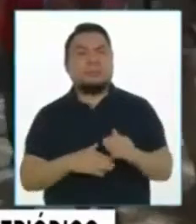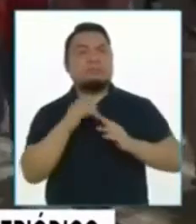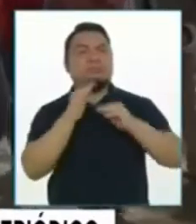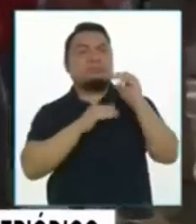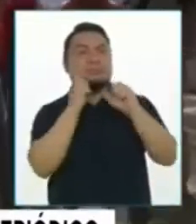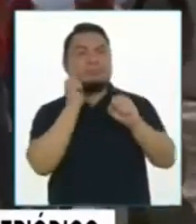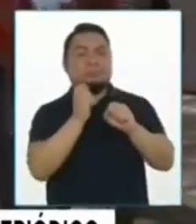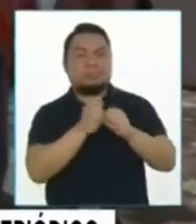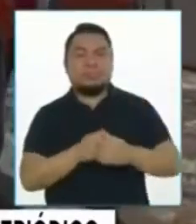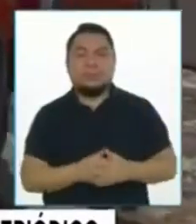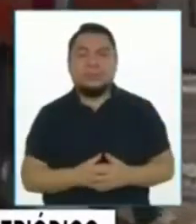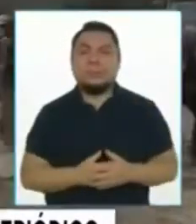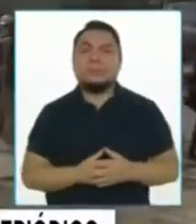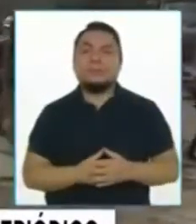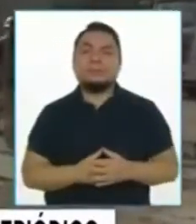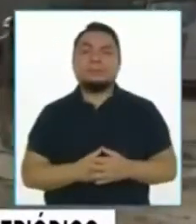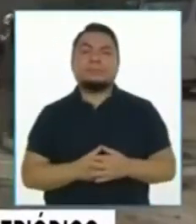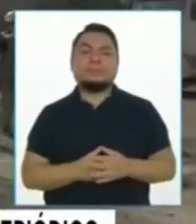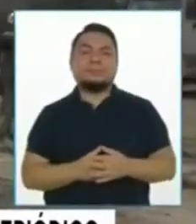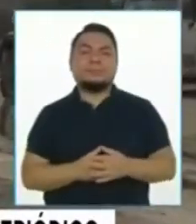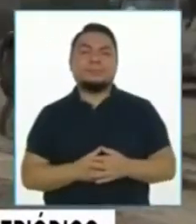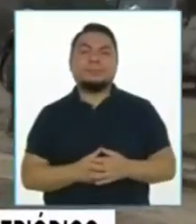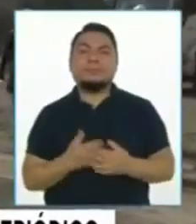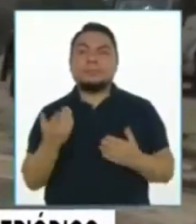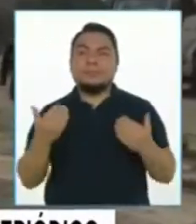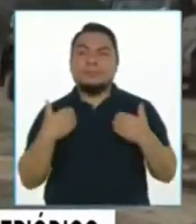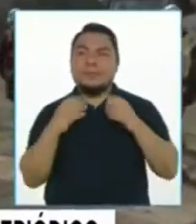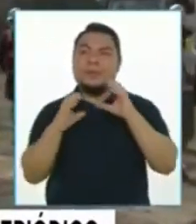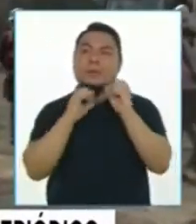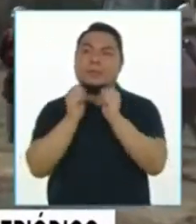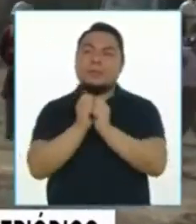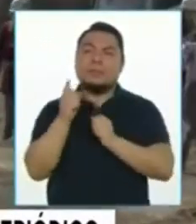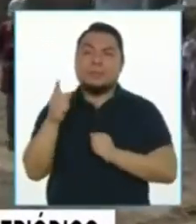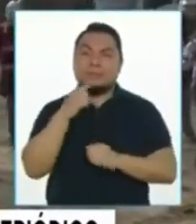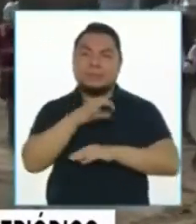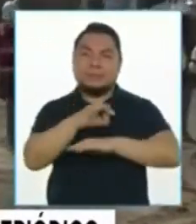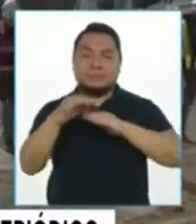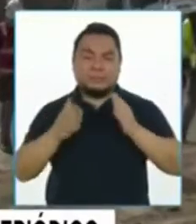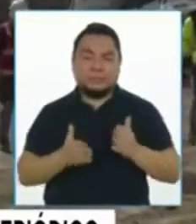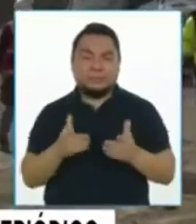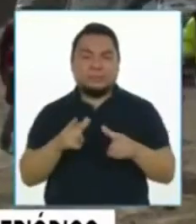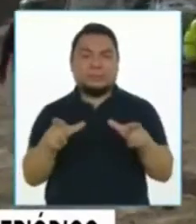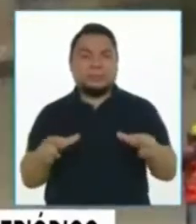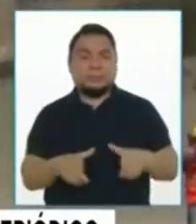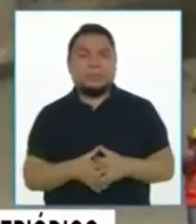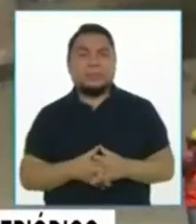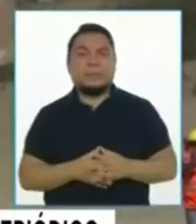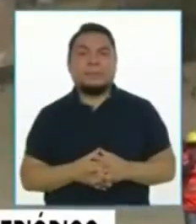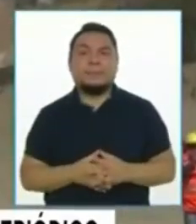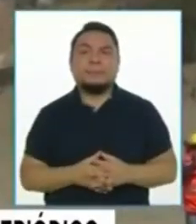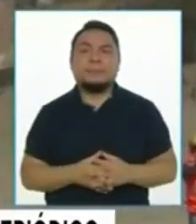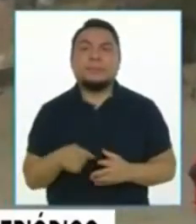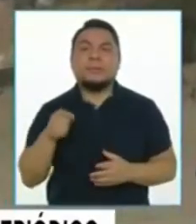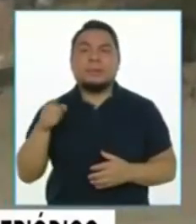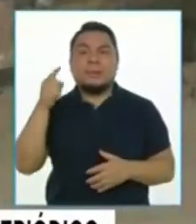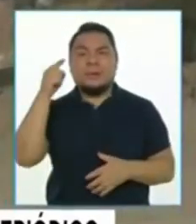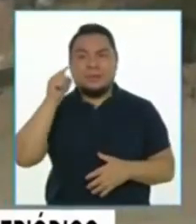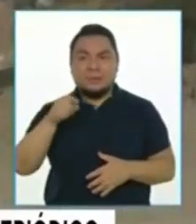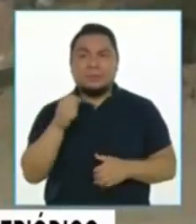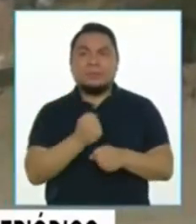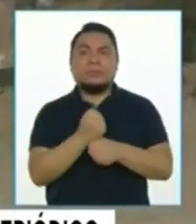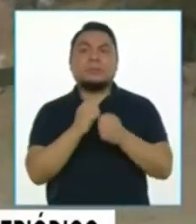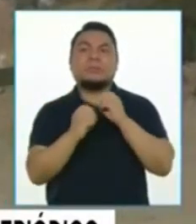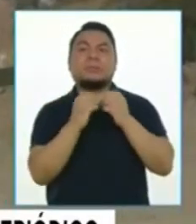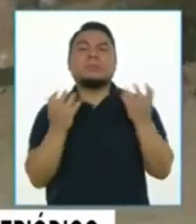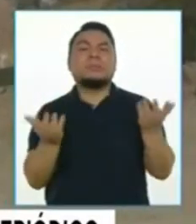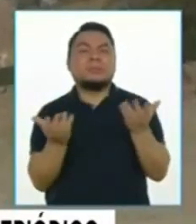construcción, el patio taller. Ha tenido diálogo con los ingenieros de la obra, con los obreros. Nos